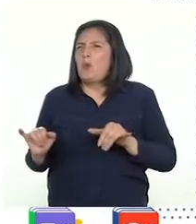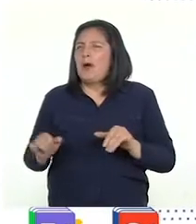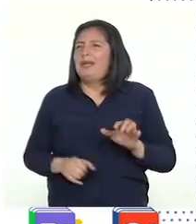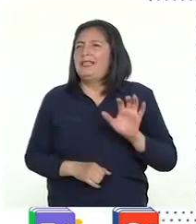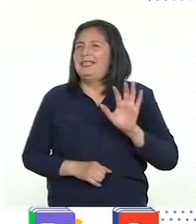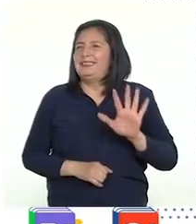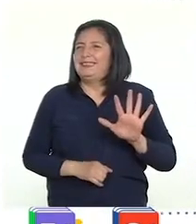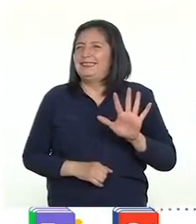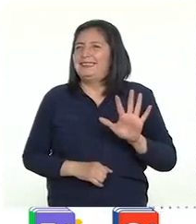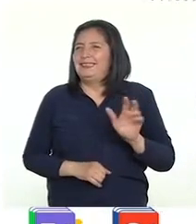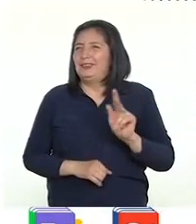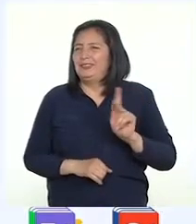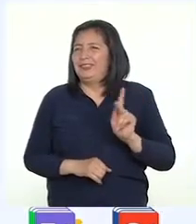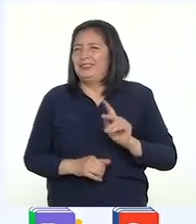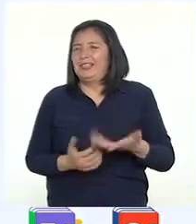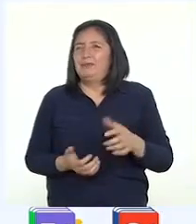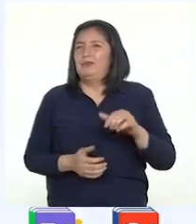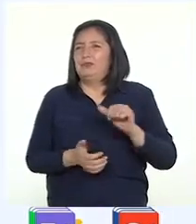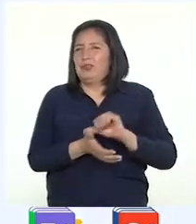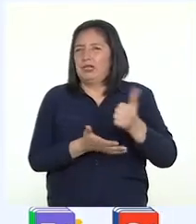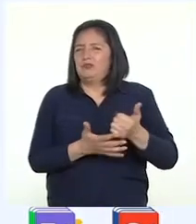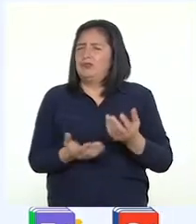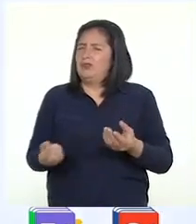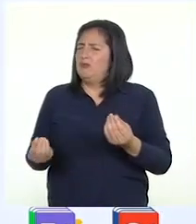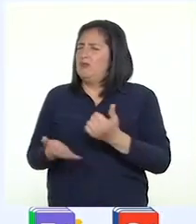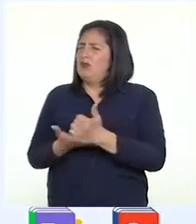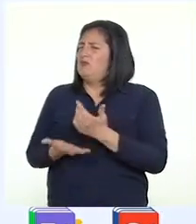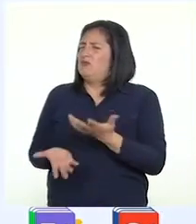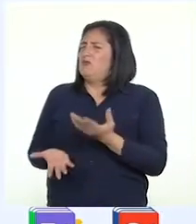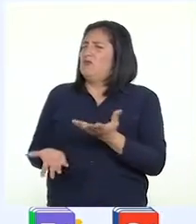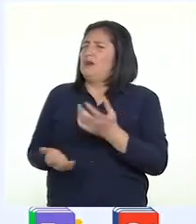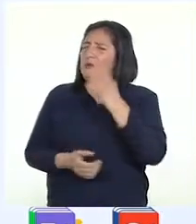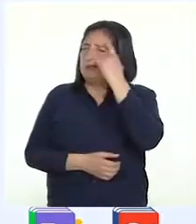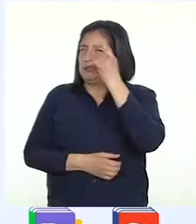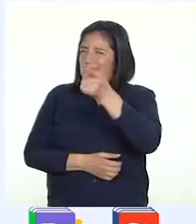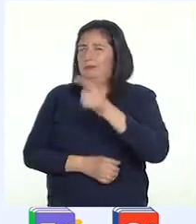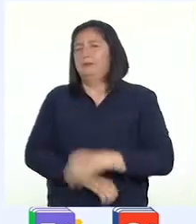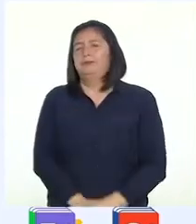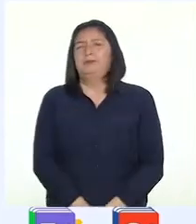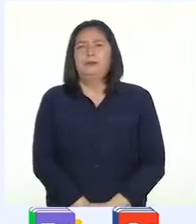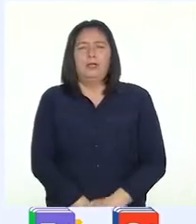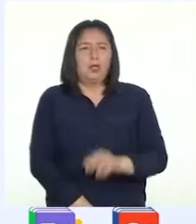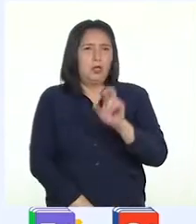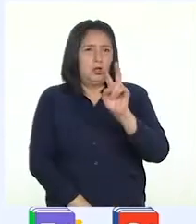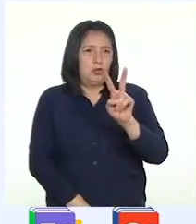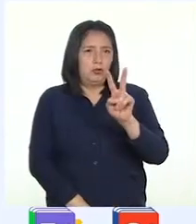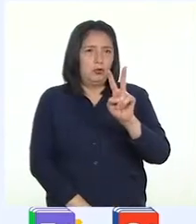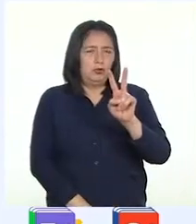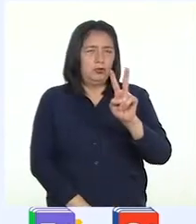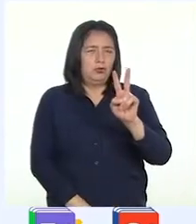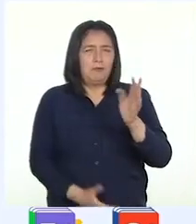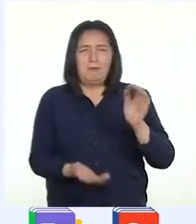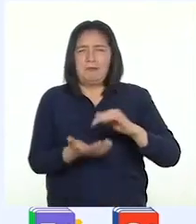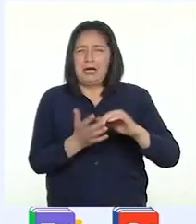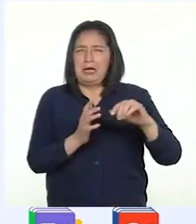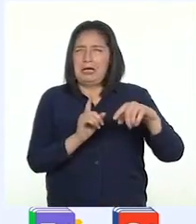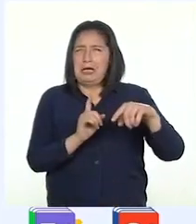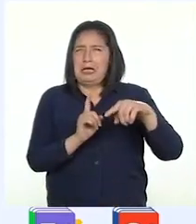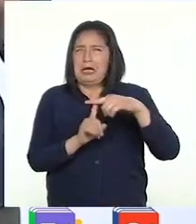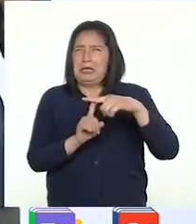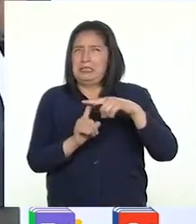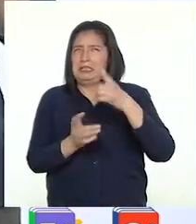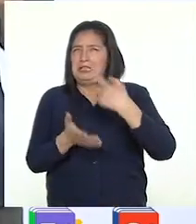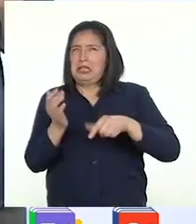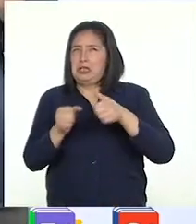los 5 kilogramos de arroz. ¿Y eso cómo ayuda? Pensemos. 2 más qué número me da